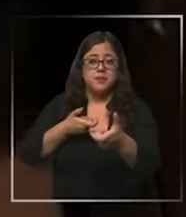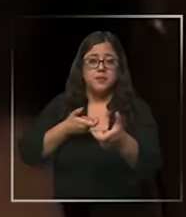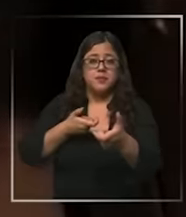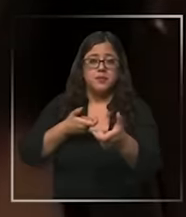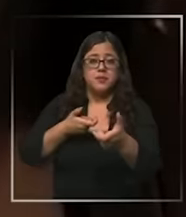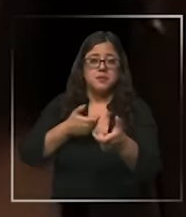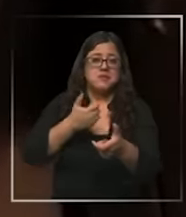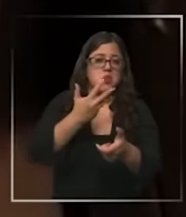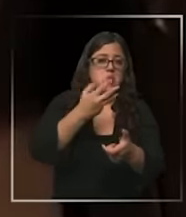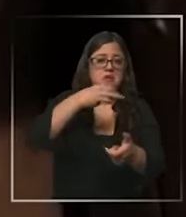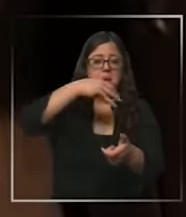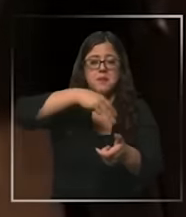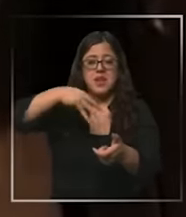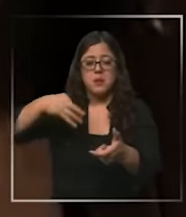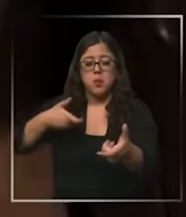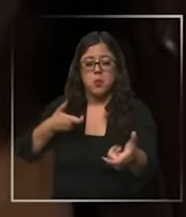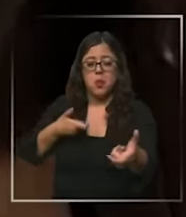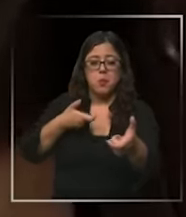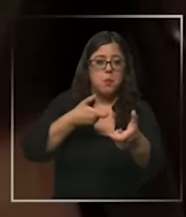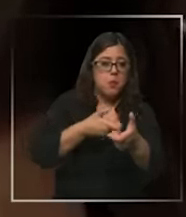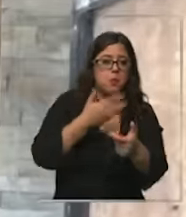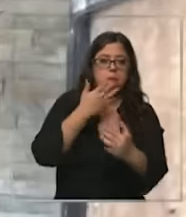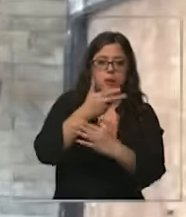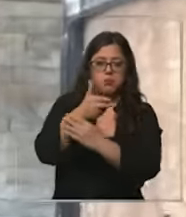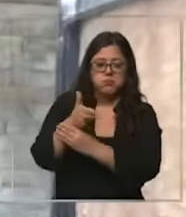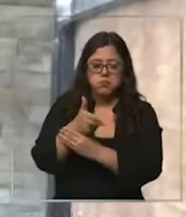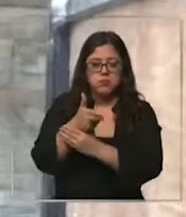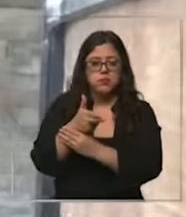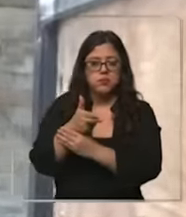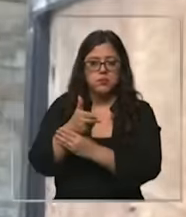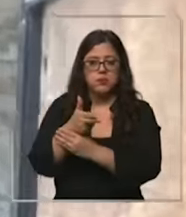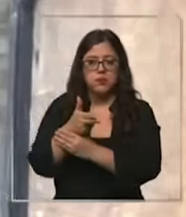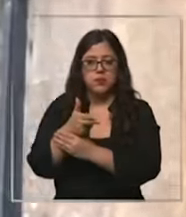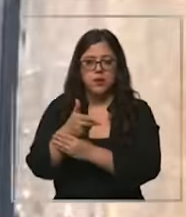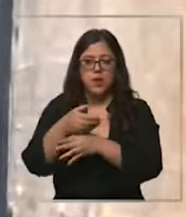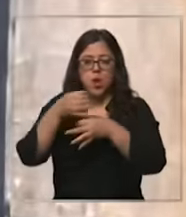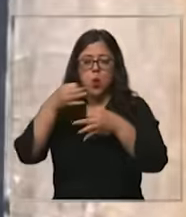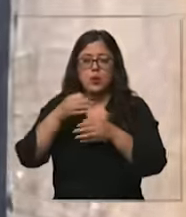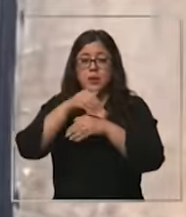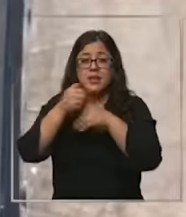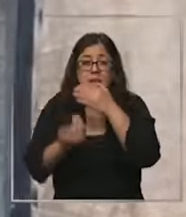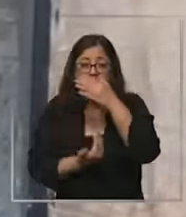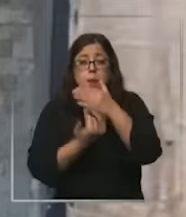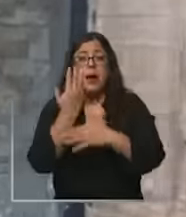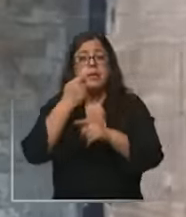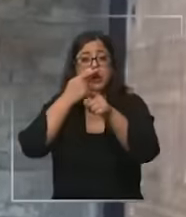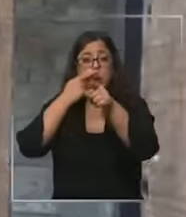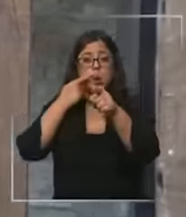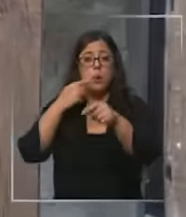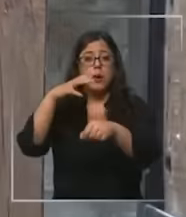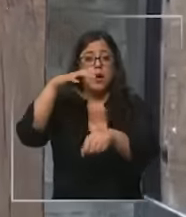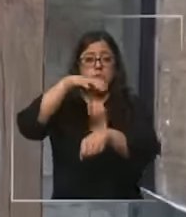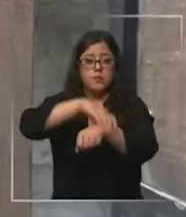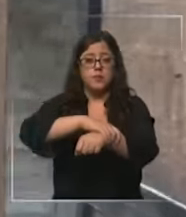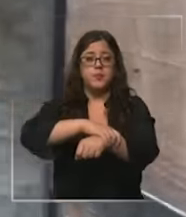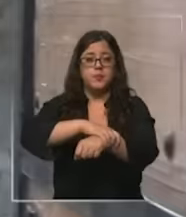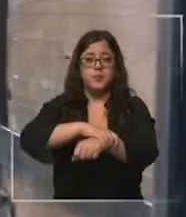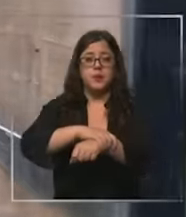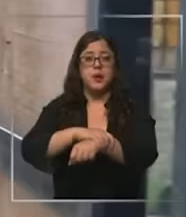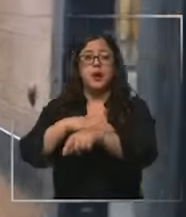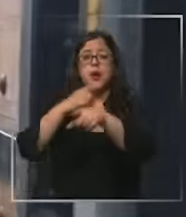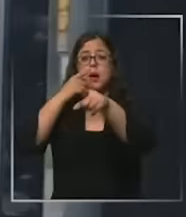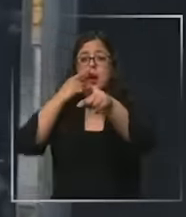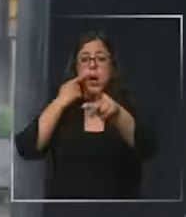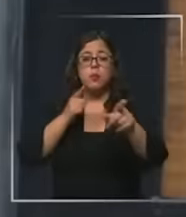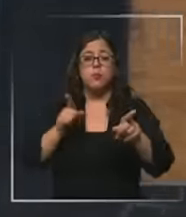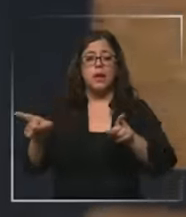calibre 9 milímetros, también se encontró un revólver. Amanece y el padrino sale esposado. Este sujeto obviamente articula